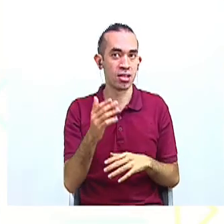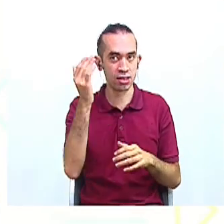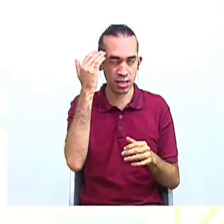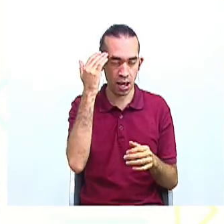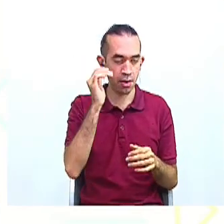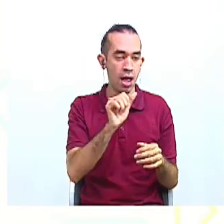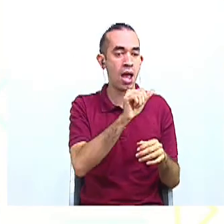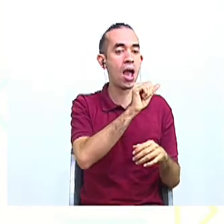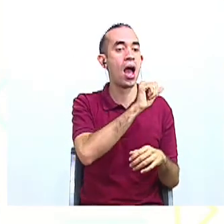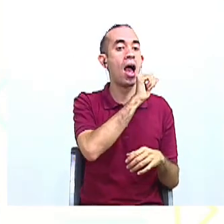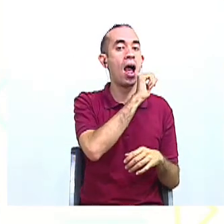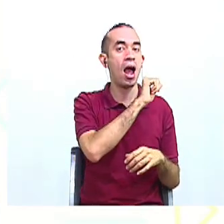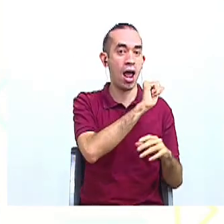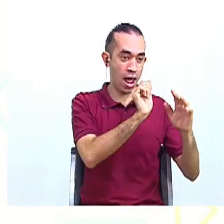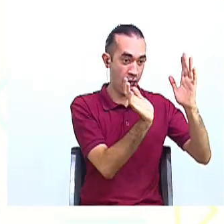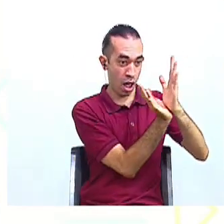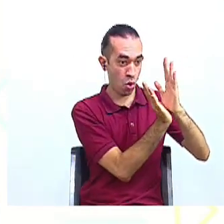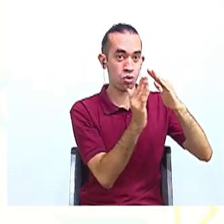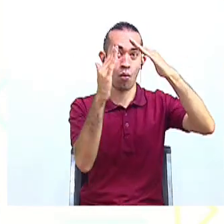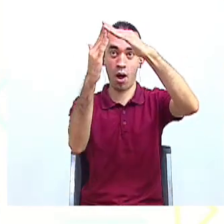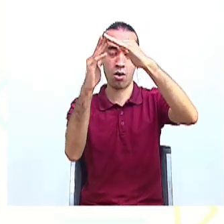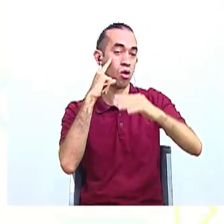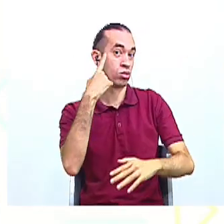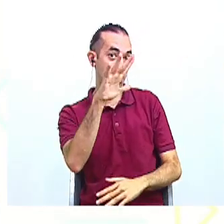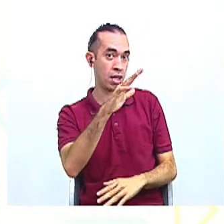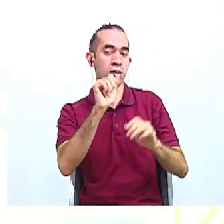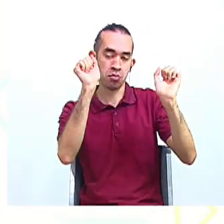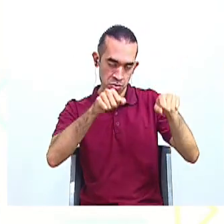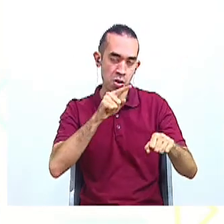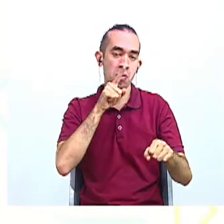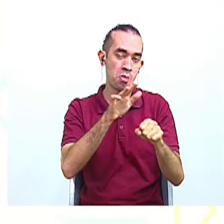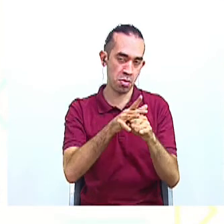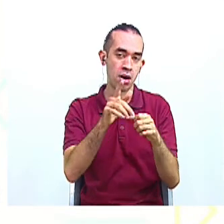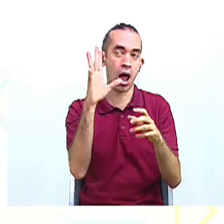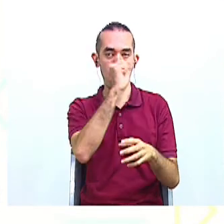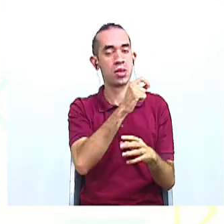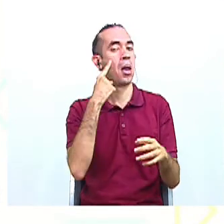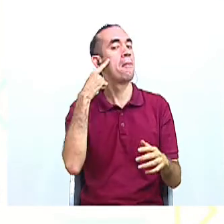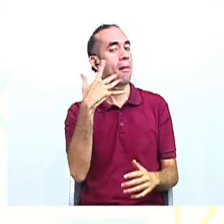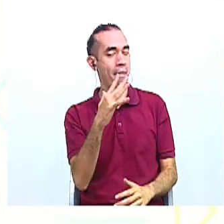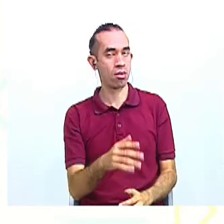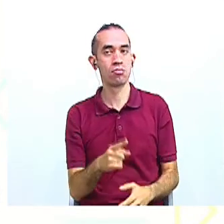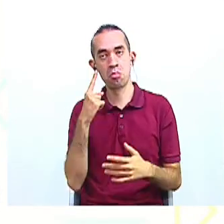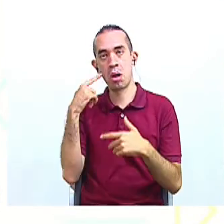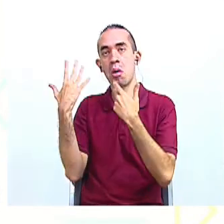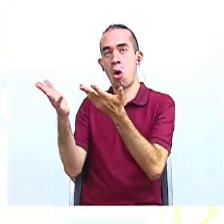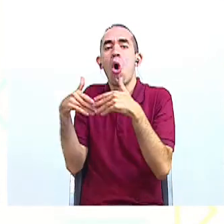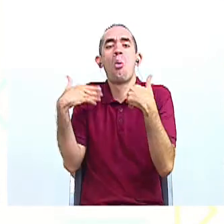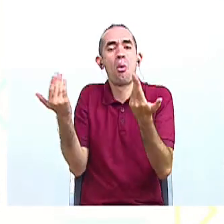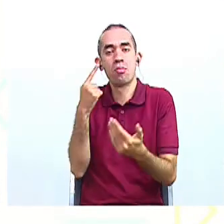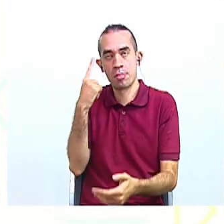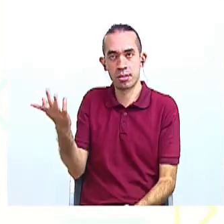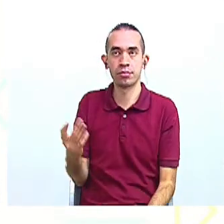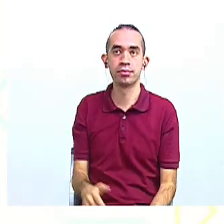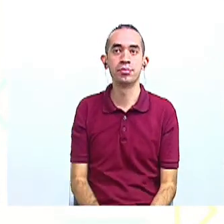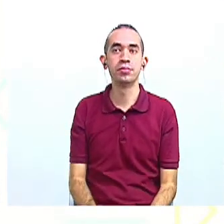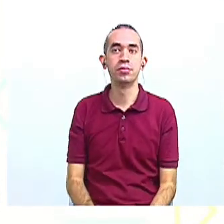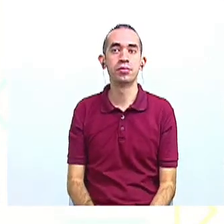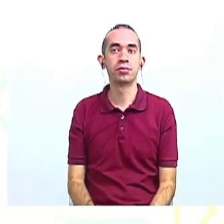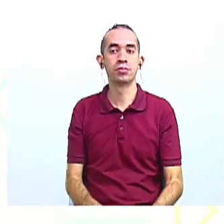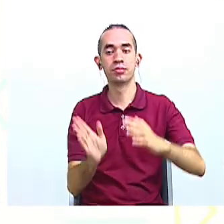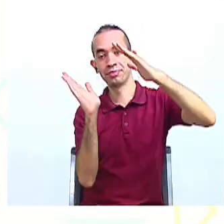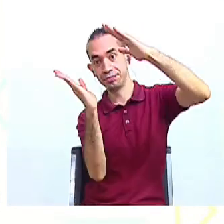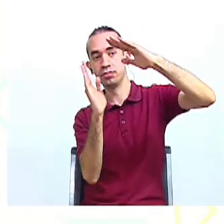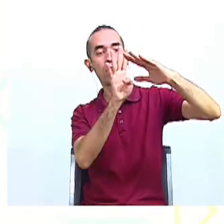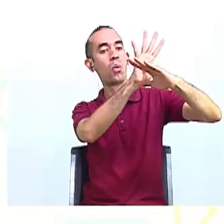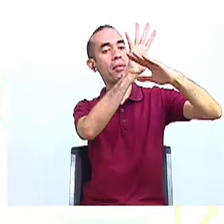ángulo. Entonces ahora realizamos el procedimiento y observen, 44 lo comparamos